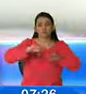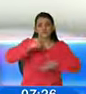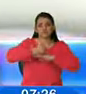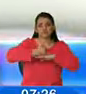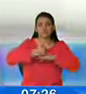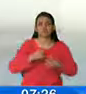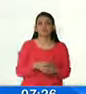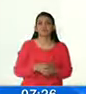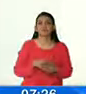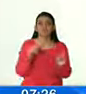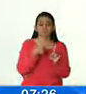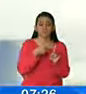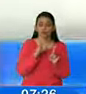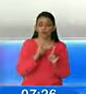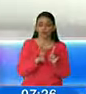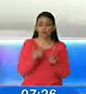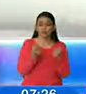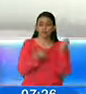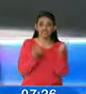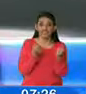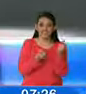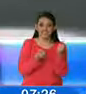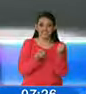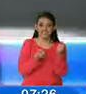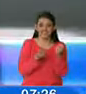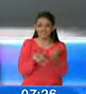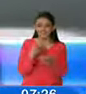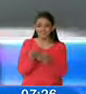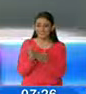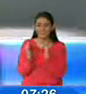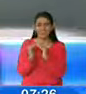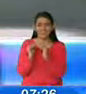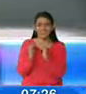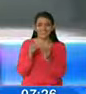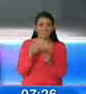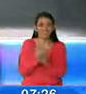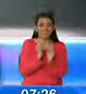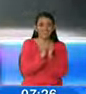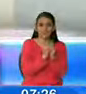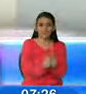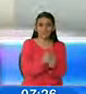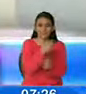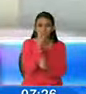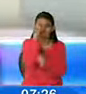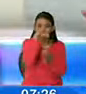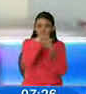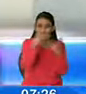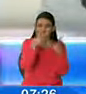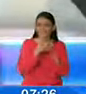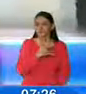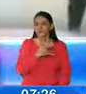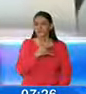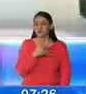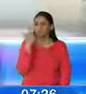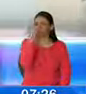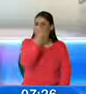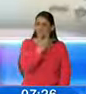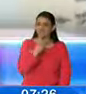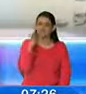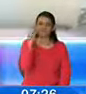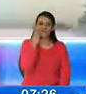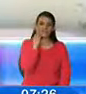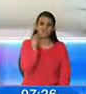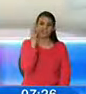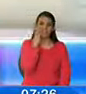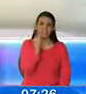Para Jorge, el conductor designado, ir hasta el hogar de Estuardo y acompañarlo en este ejercicio de sus derechos ha sido toda una experiencia.